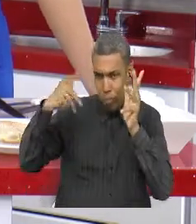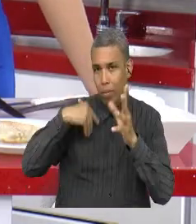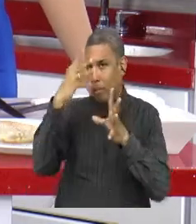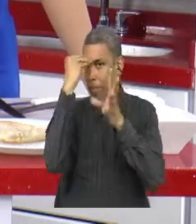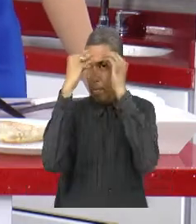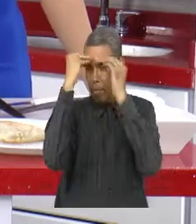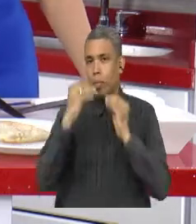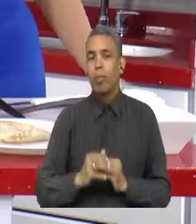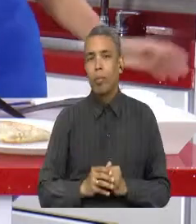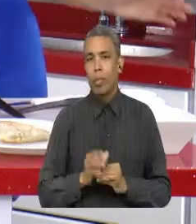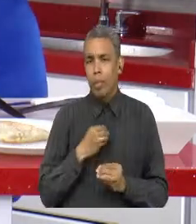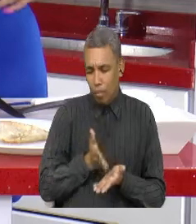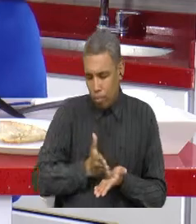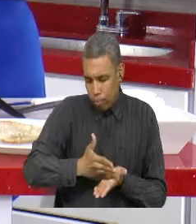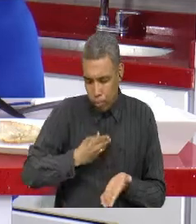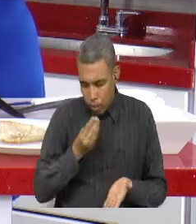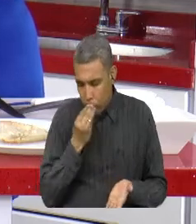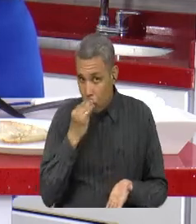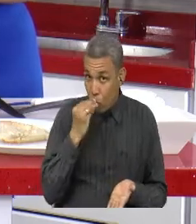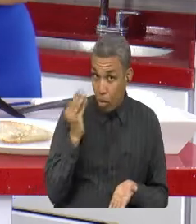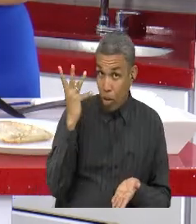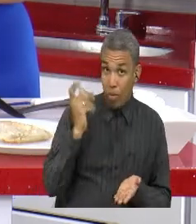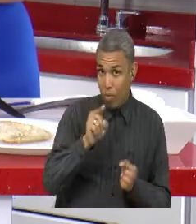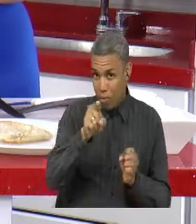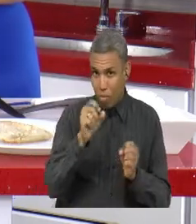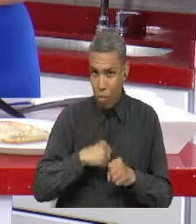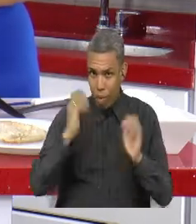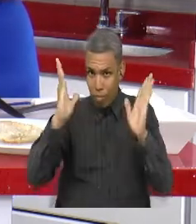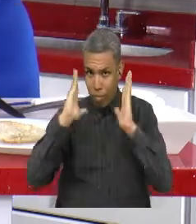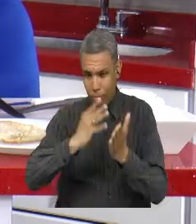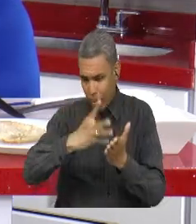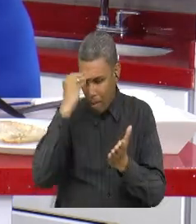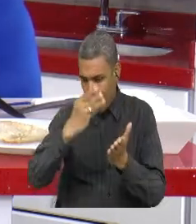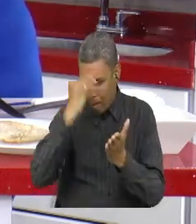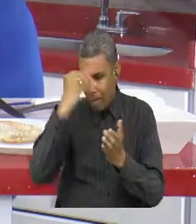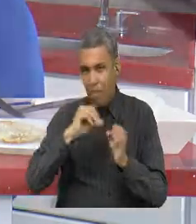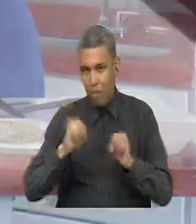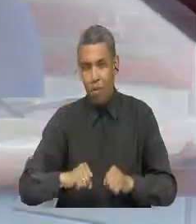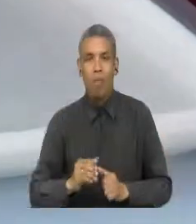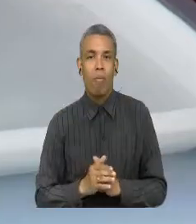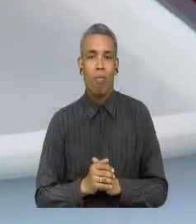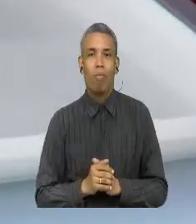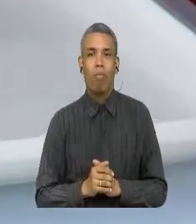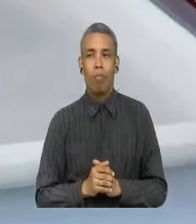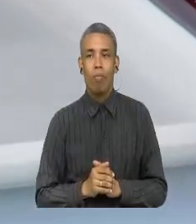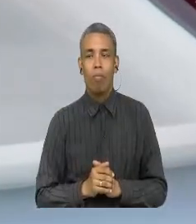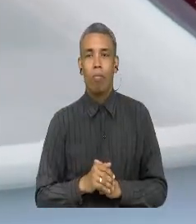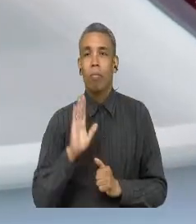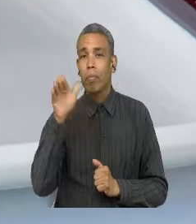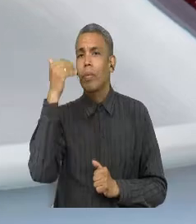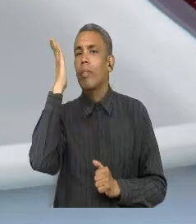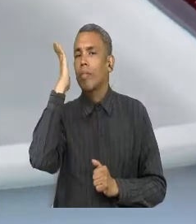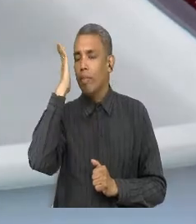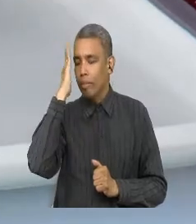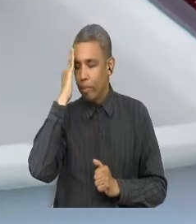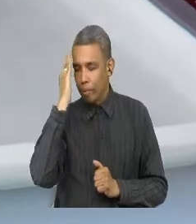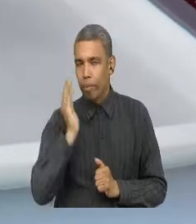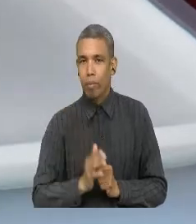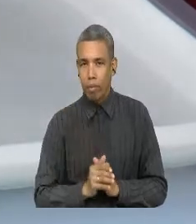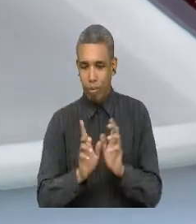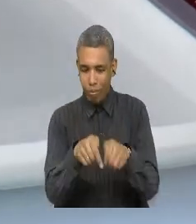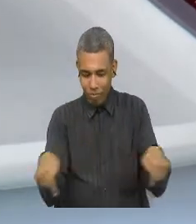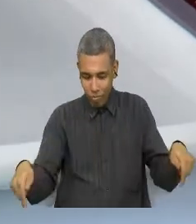con nosotros, de estar preparando estas ricas y deliciosas recetas. Así que les recordamos que pedidos gratis en zona rápida para